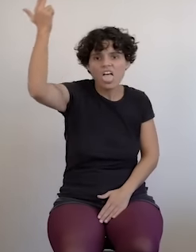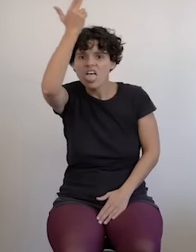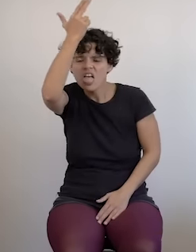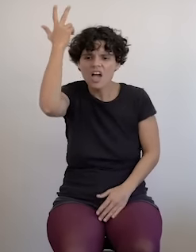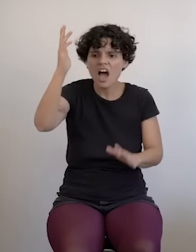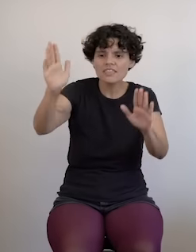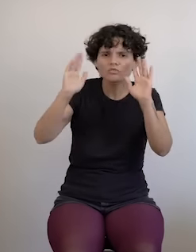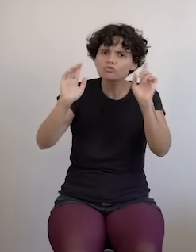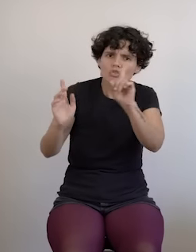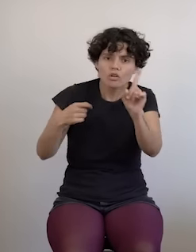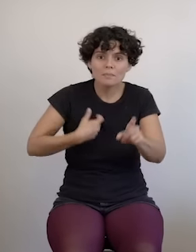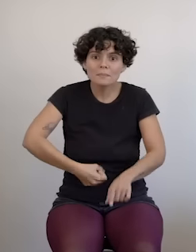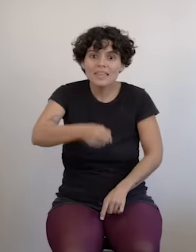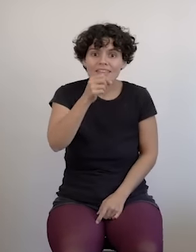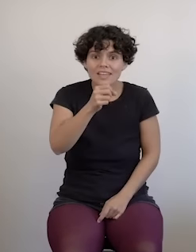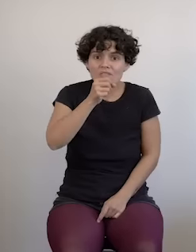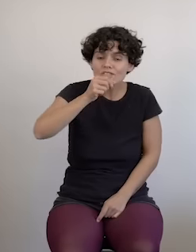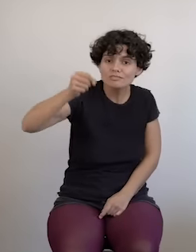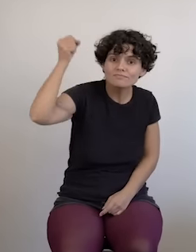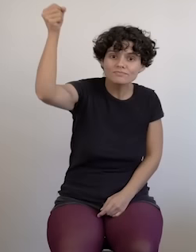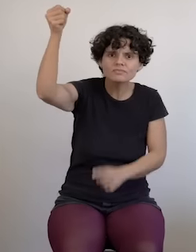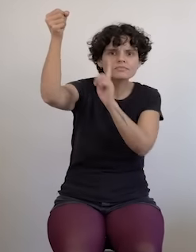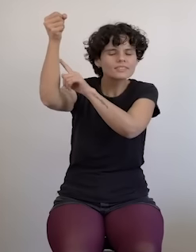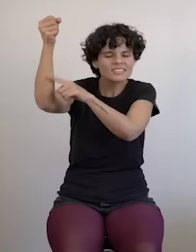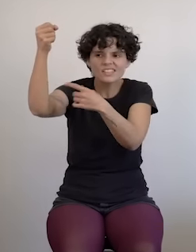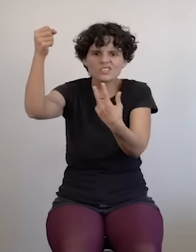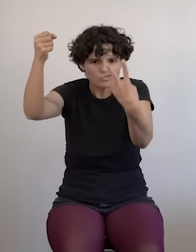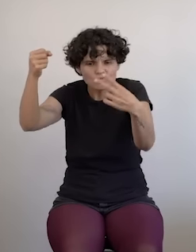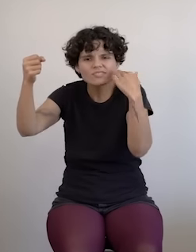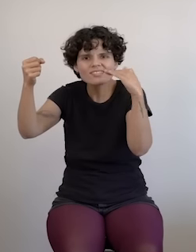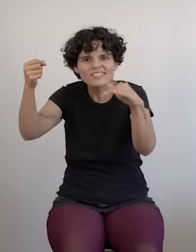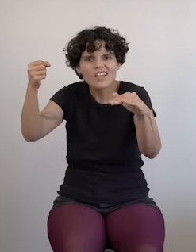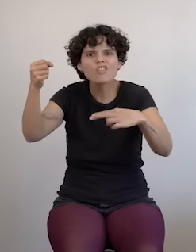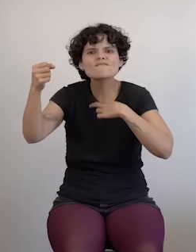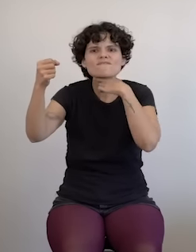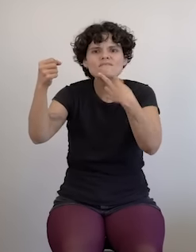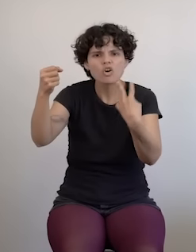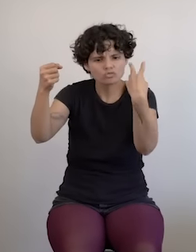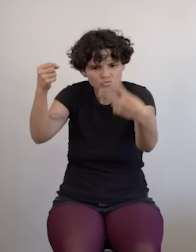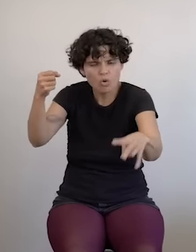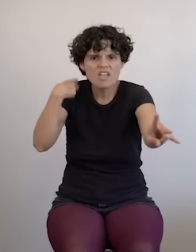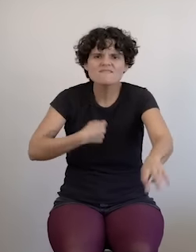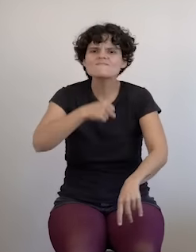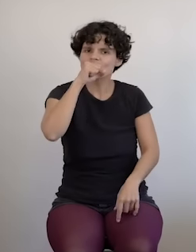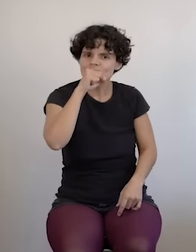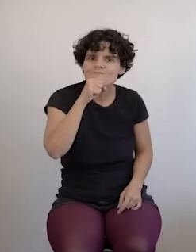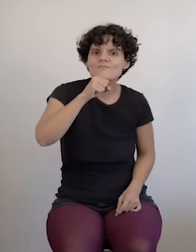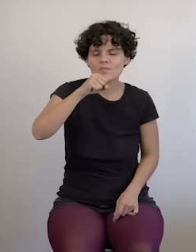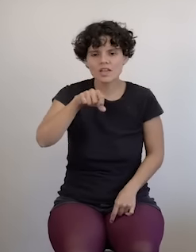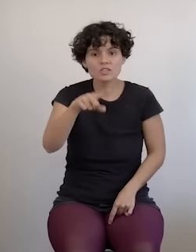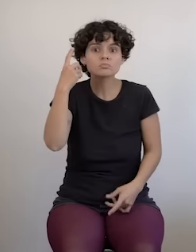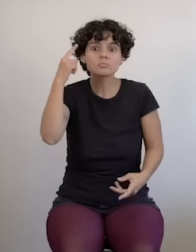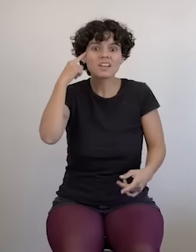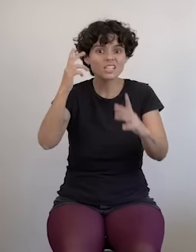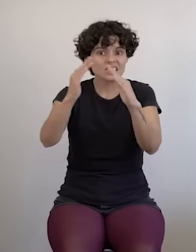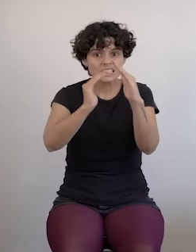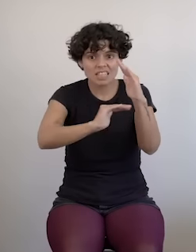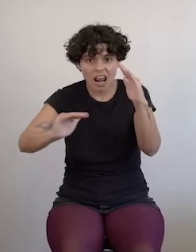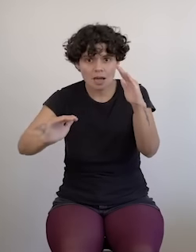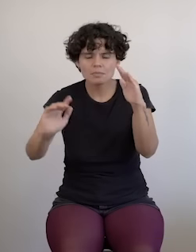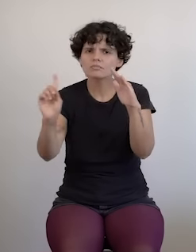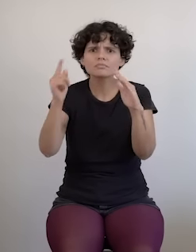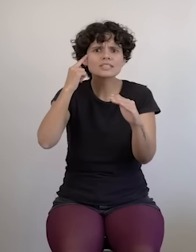Si yo le doy esto a un niño, el niño va a tener voz, hermano, y va a poder desahogarse, ¿cachai? Y no te hablo solamente de los niños del Sename, hermano, te hablo de los